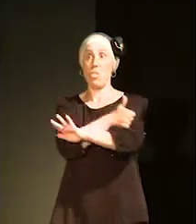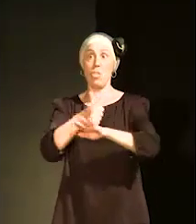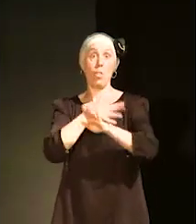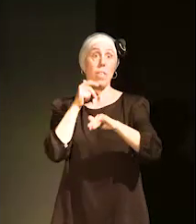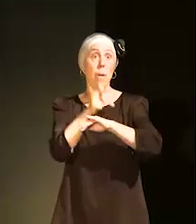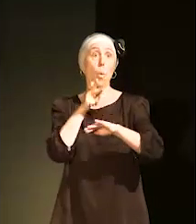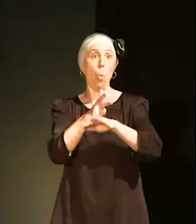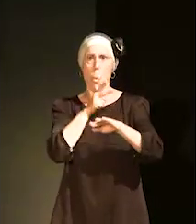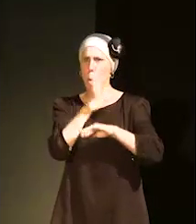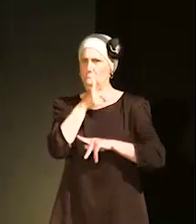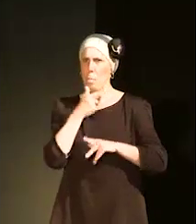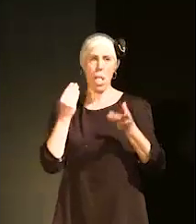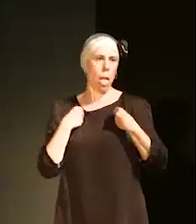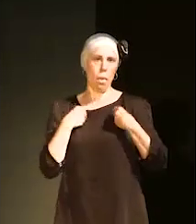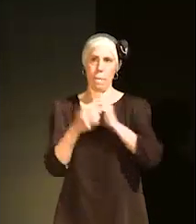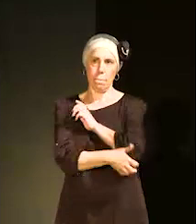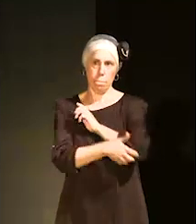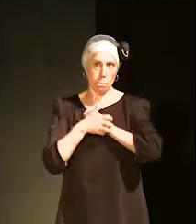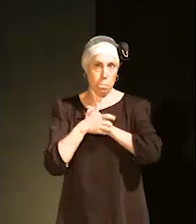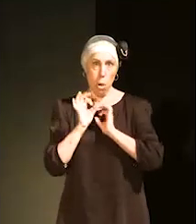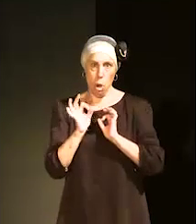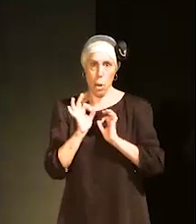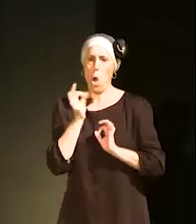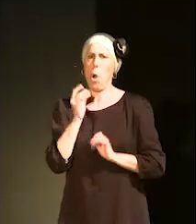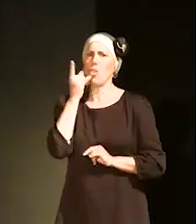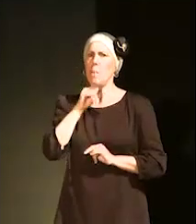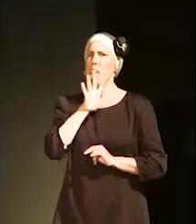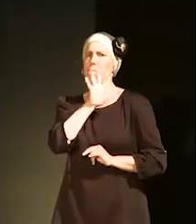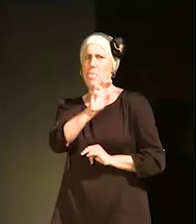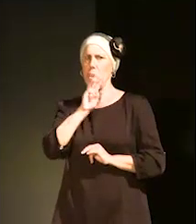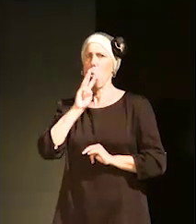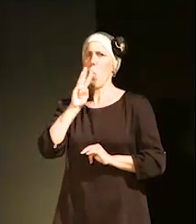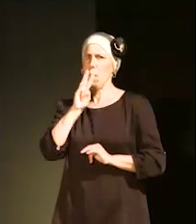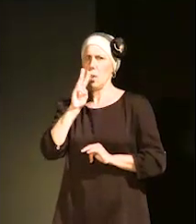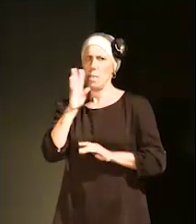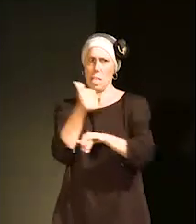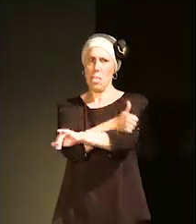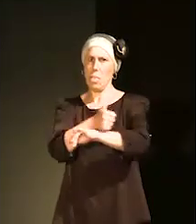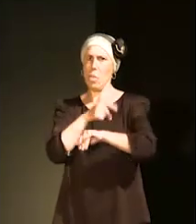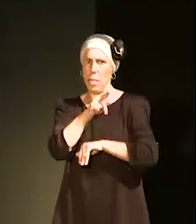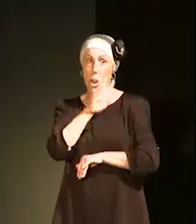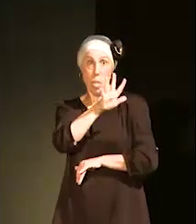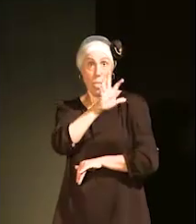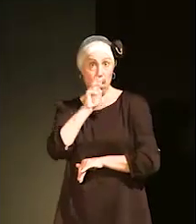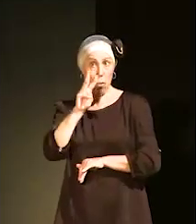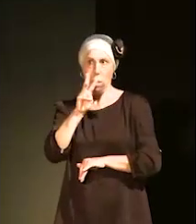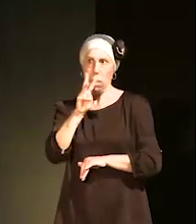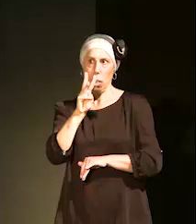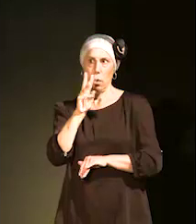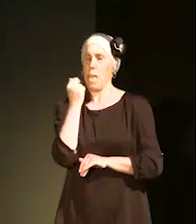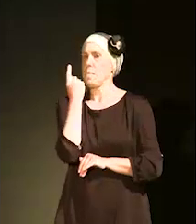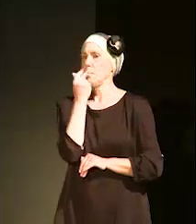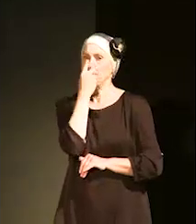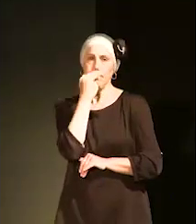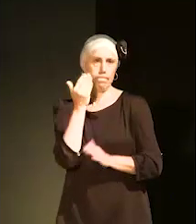de pobreza o a ese 53% de la población que no tiene para comprar